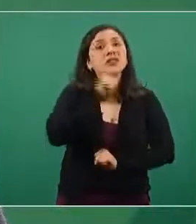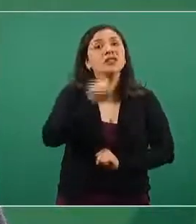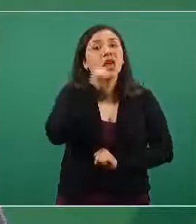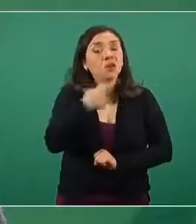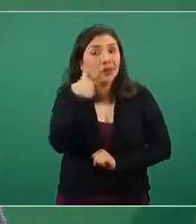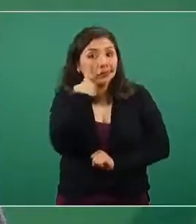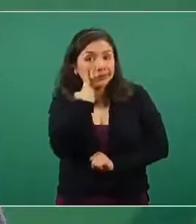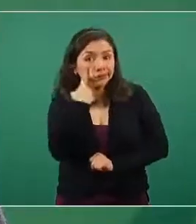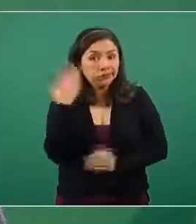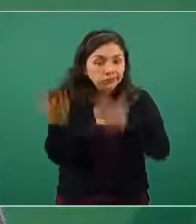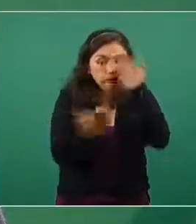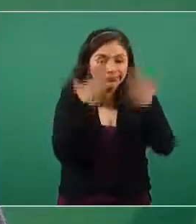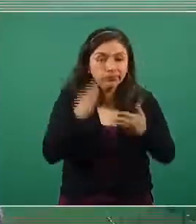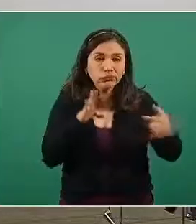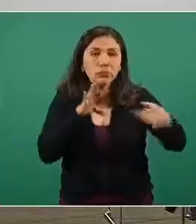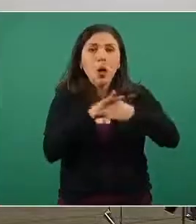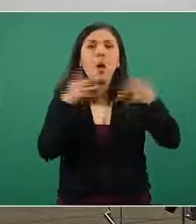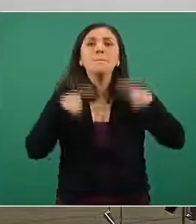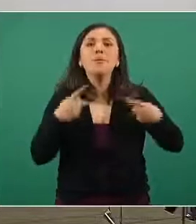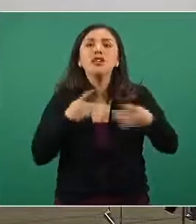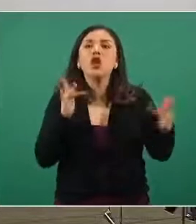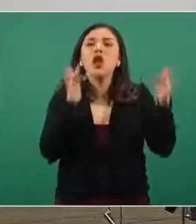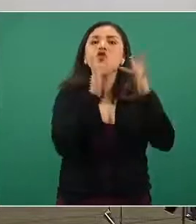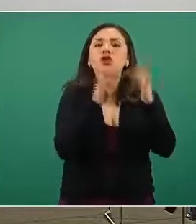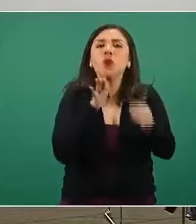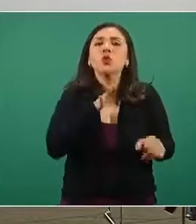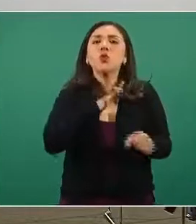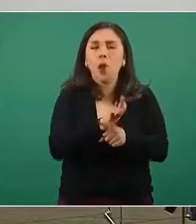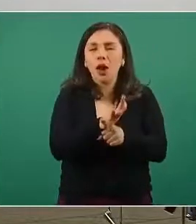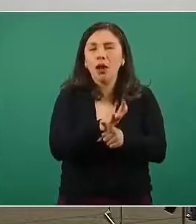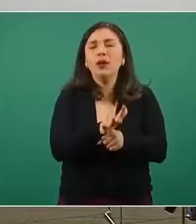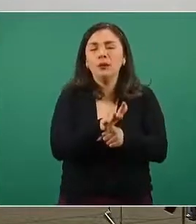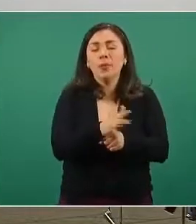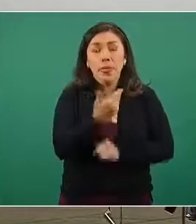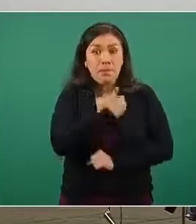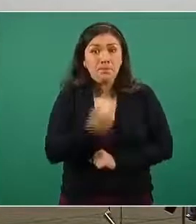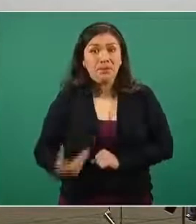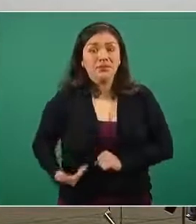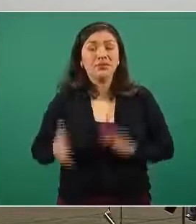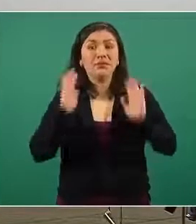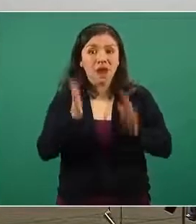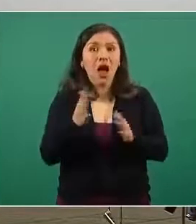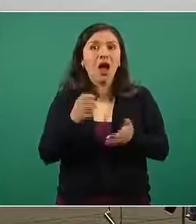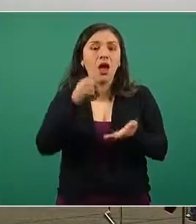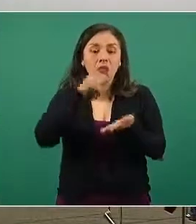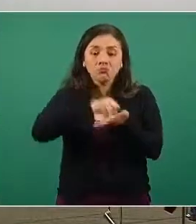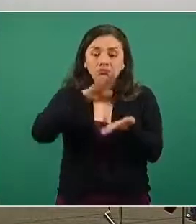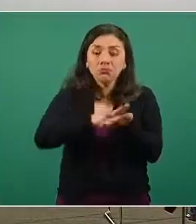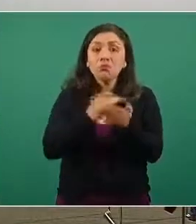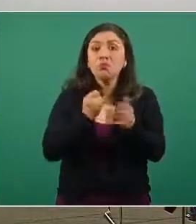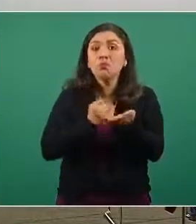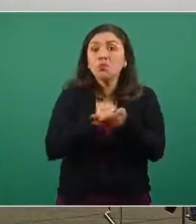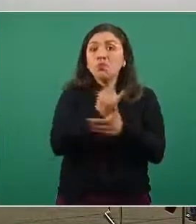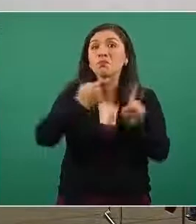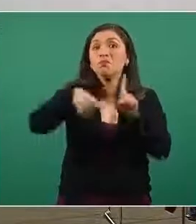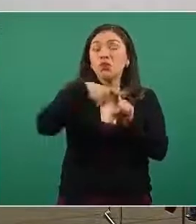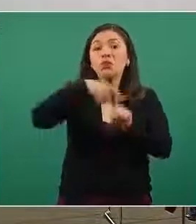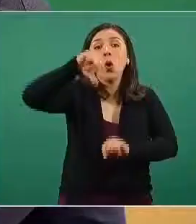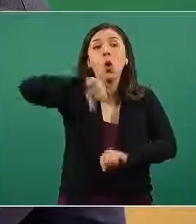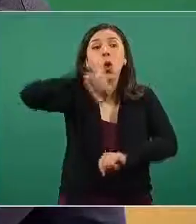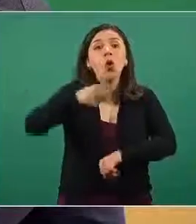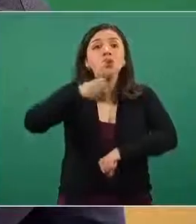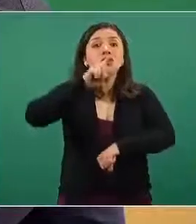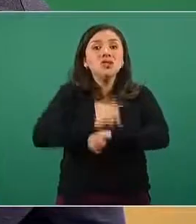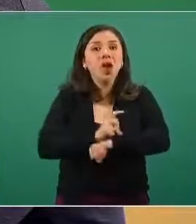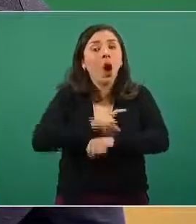un estudio y seguimiento de contactos. Dado que el presidente fue confirmado el día de hoy y hoy inició con